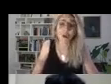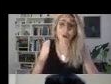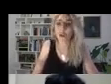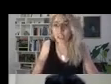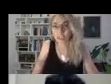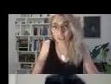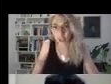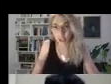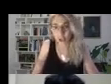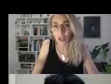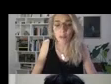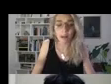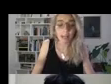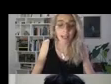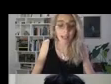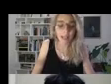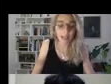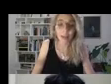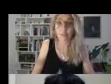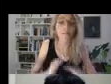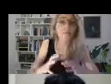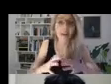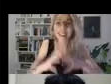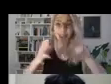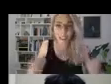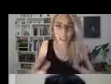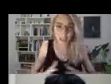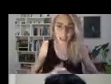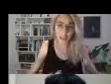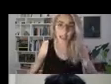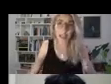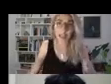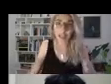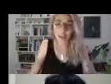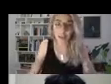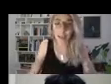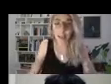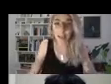en algunos correos electrónicos para maximizar